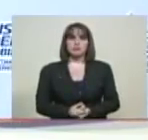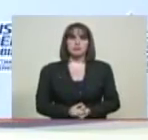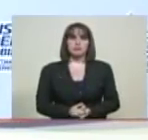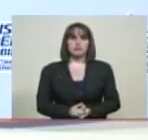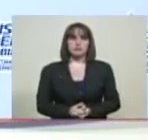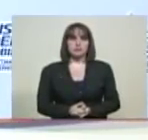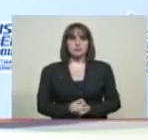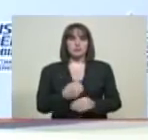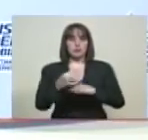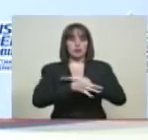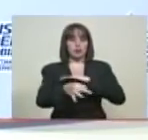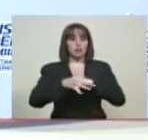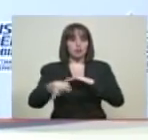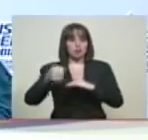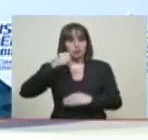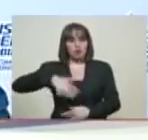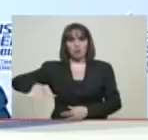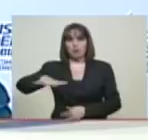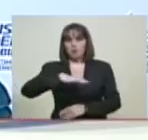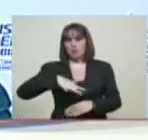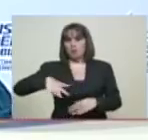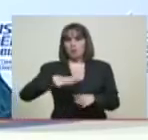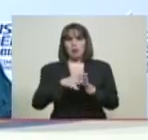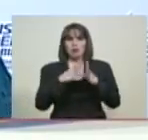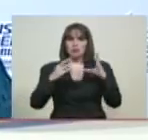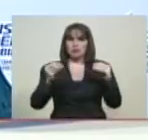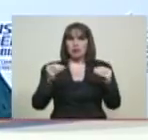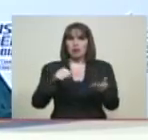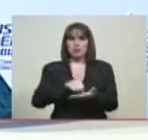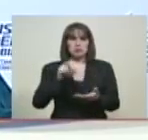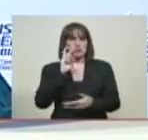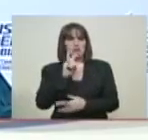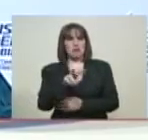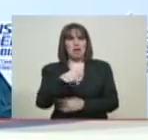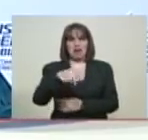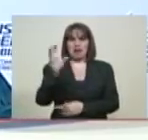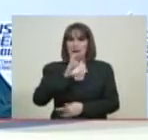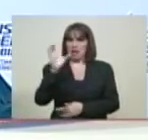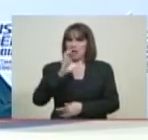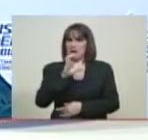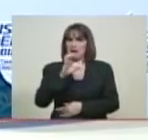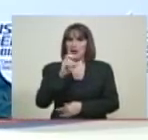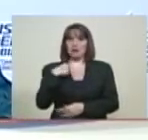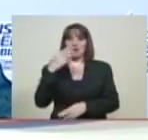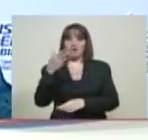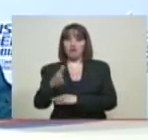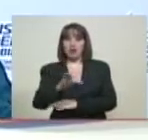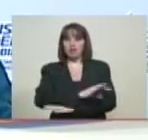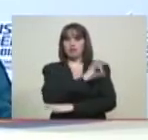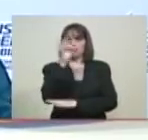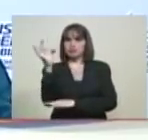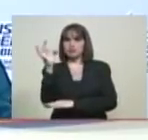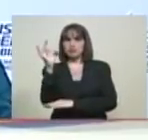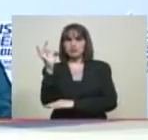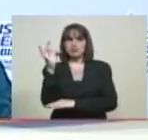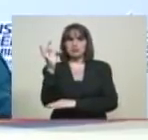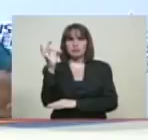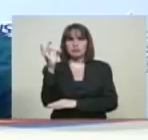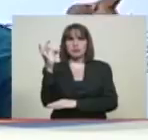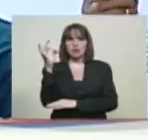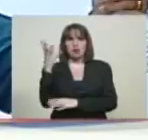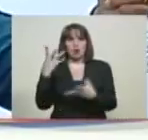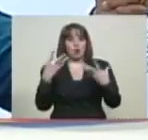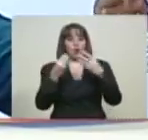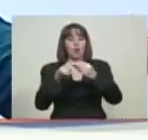en los municipios en los pueblos en las regiones no se ve en caracas no se ve yo estuve en carora con